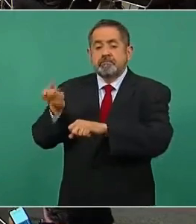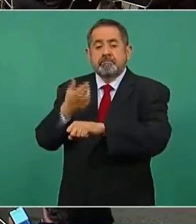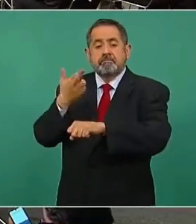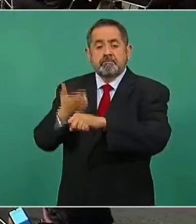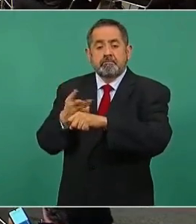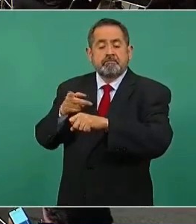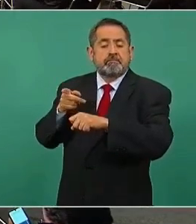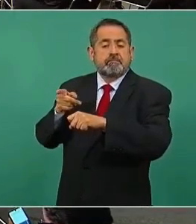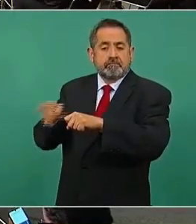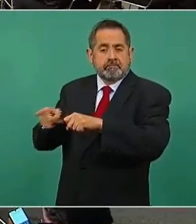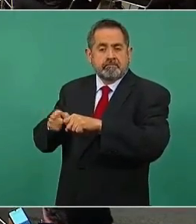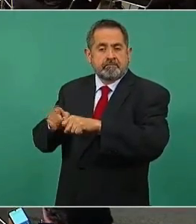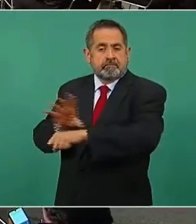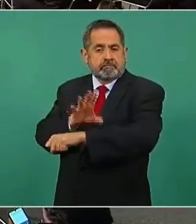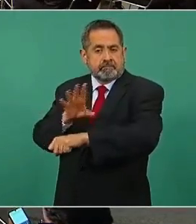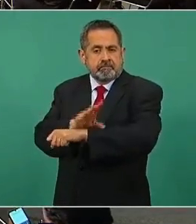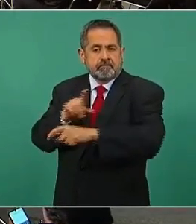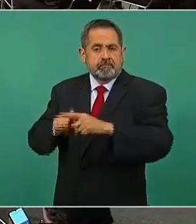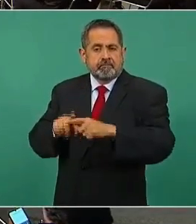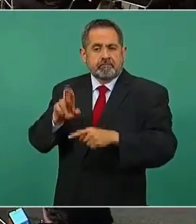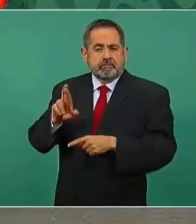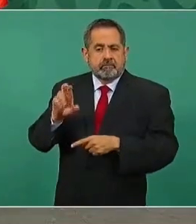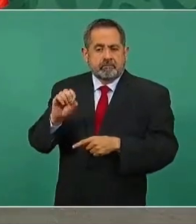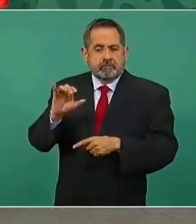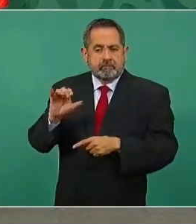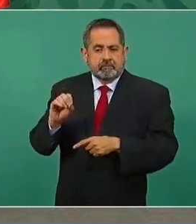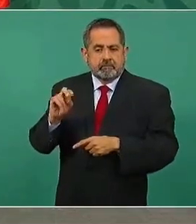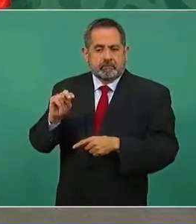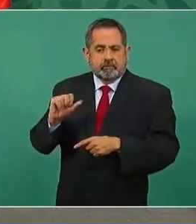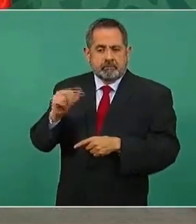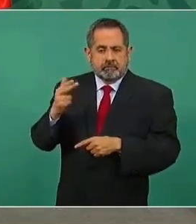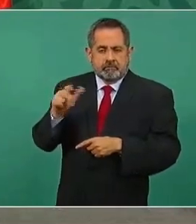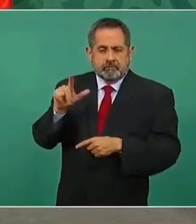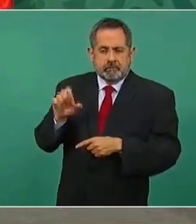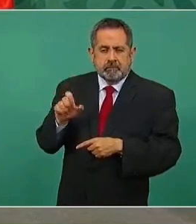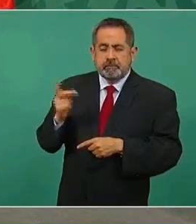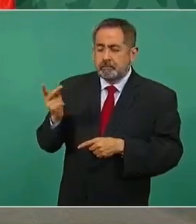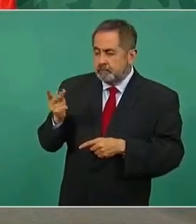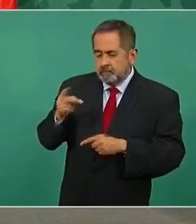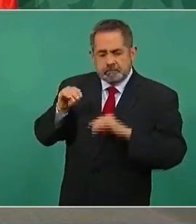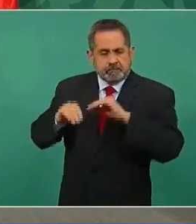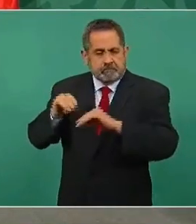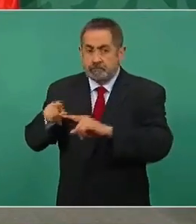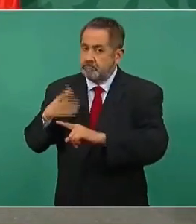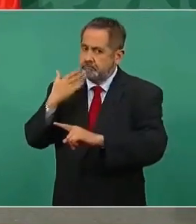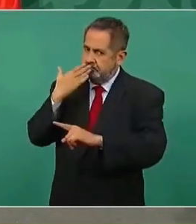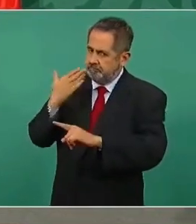secretaria de Energía, Rocío Nale, que ha hecho muy buen trabajo,